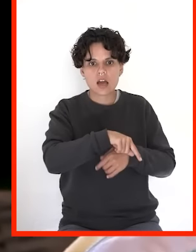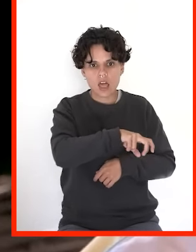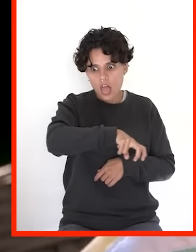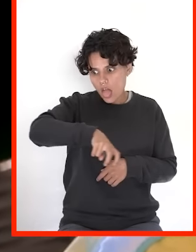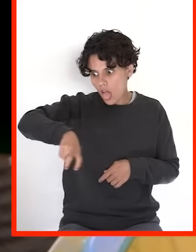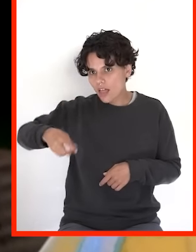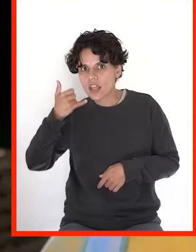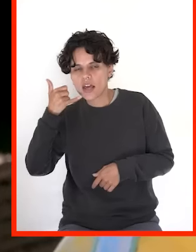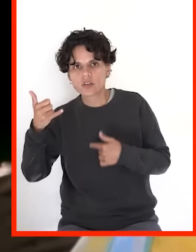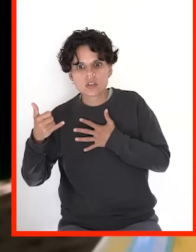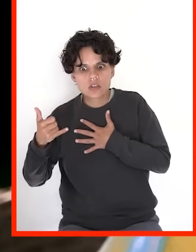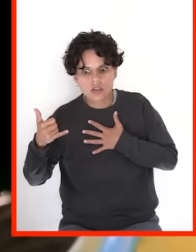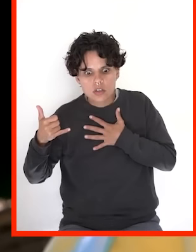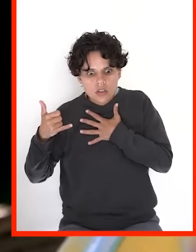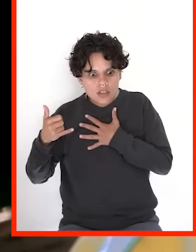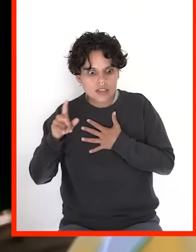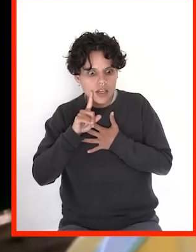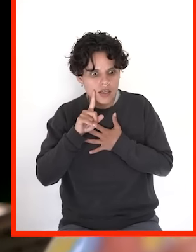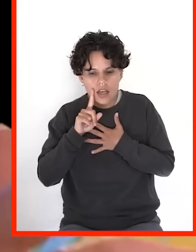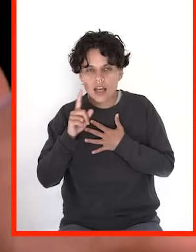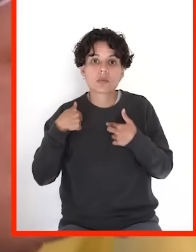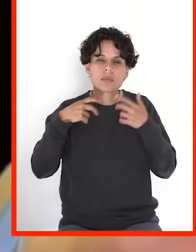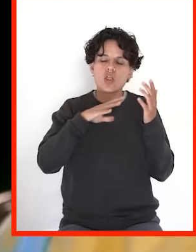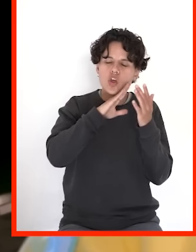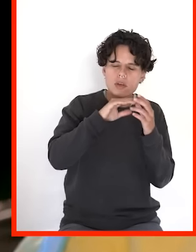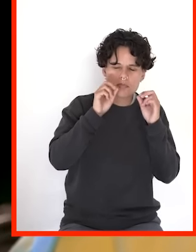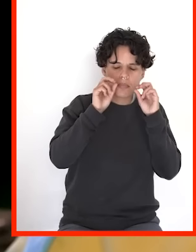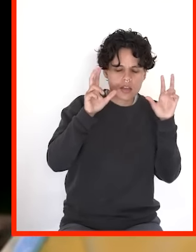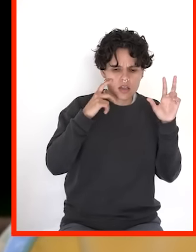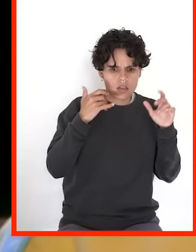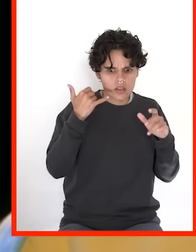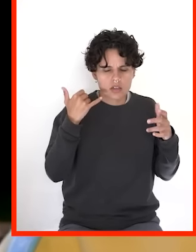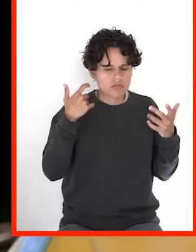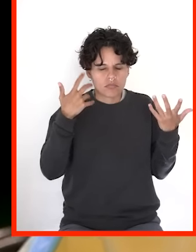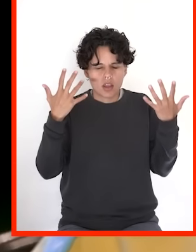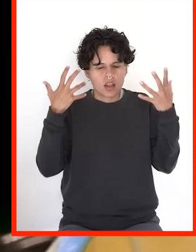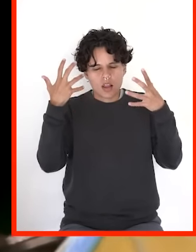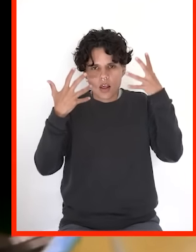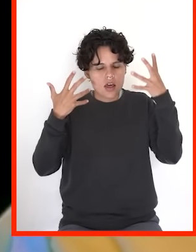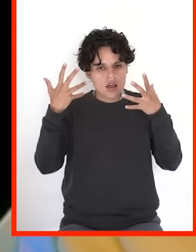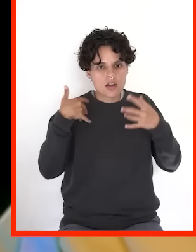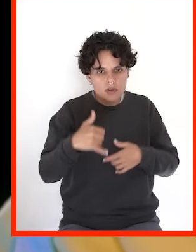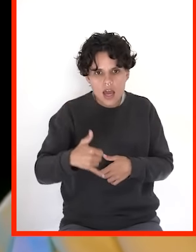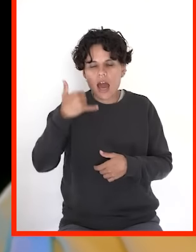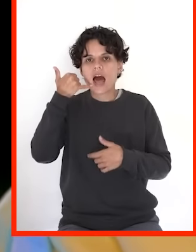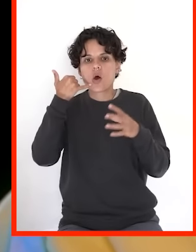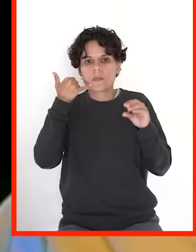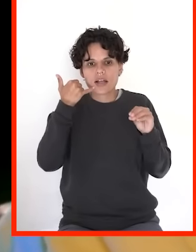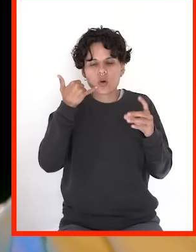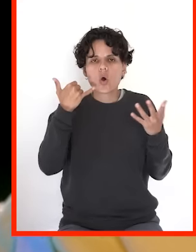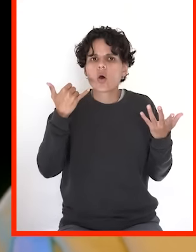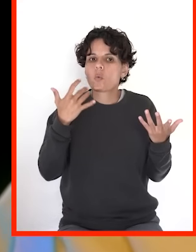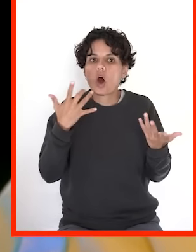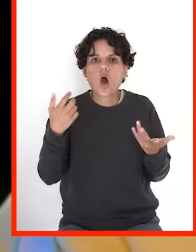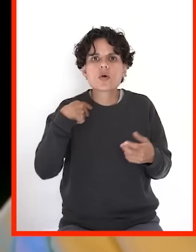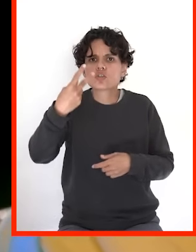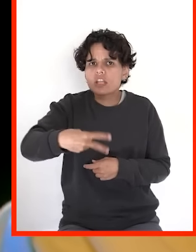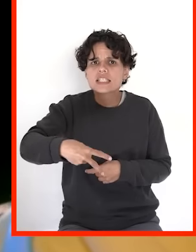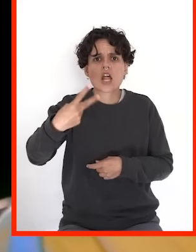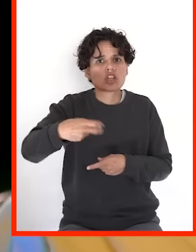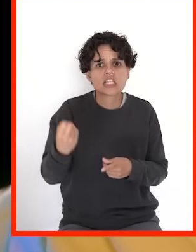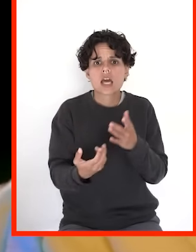Para la cagá, pues. Te la olvido. Para la cagá, y entré dormido y que la noticia que me están dando, po. Y contesto, aló, Pato. Oye, weón, pon las noticias, weón,